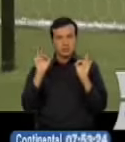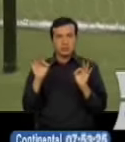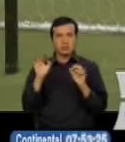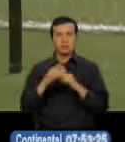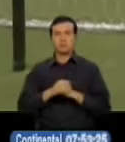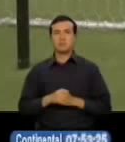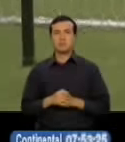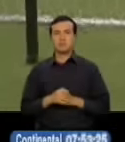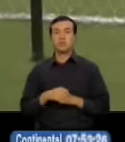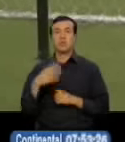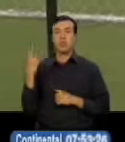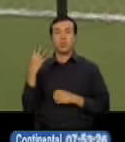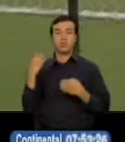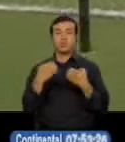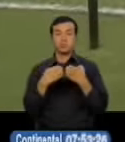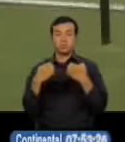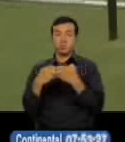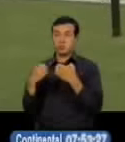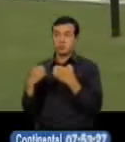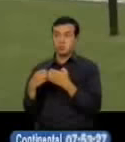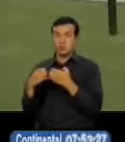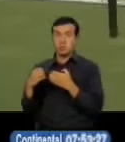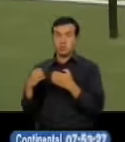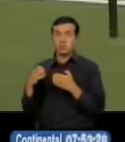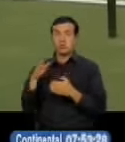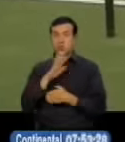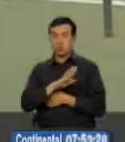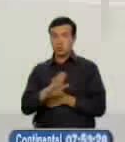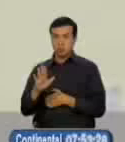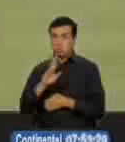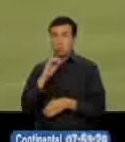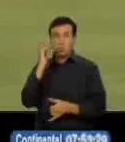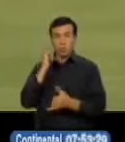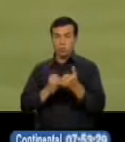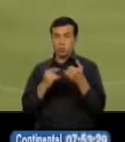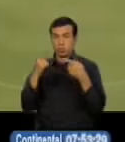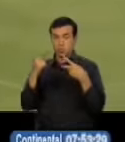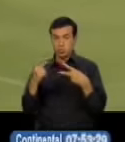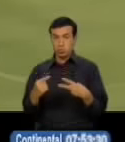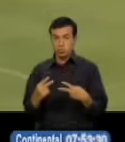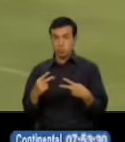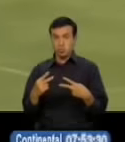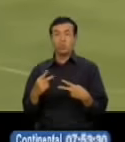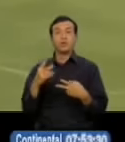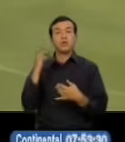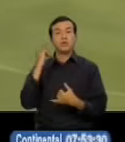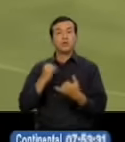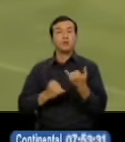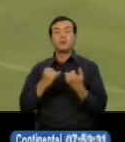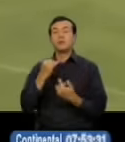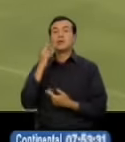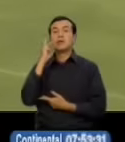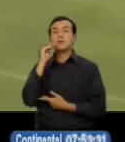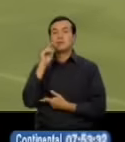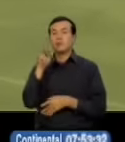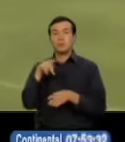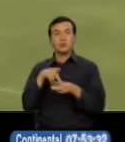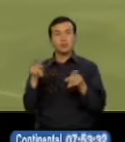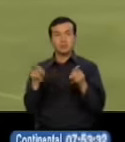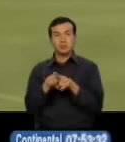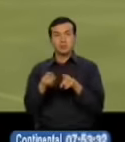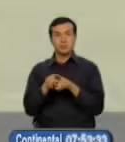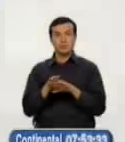ciudad. Los cuatro equipos que se llevaron el derecho de estar en las finales vivirán la experiencia de un jugador de fútbol